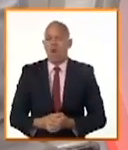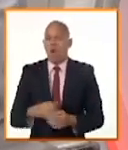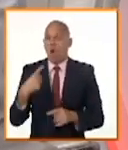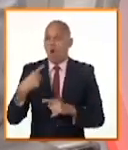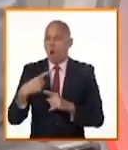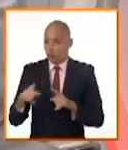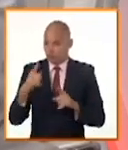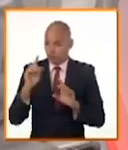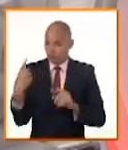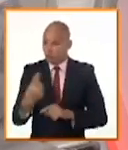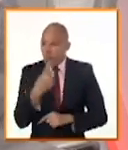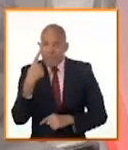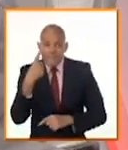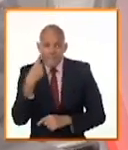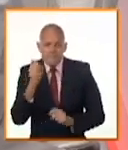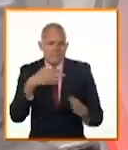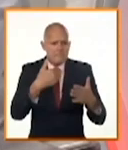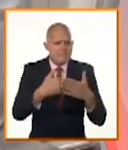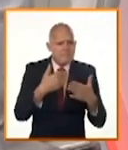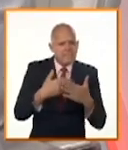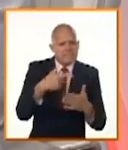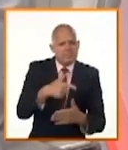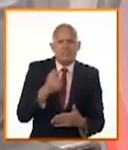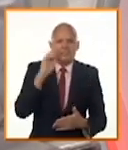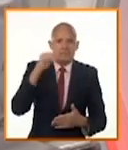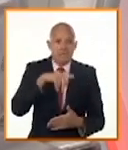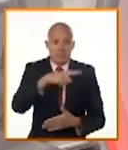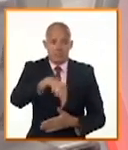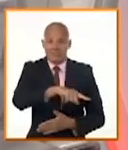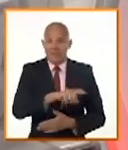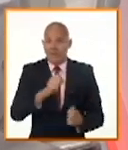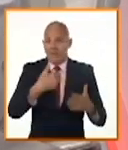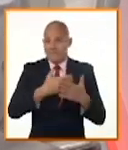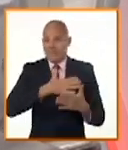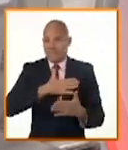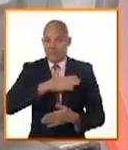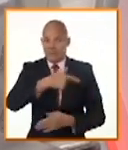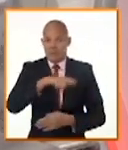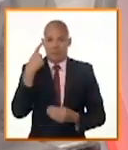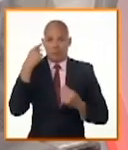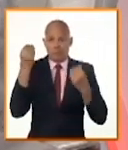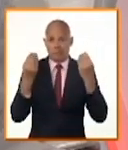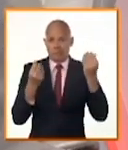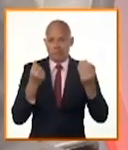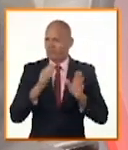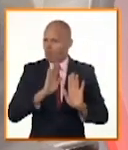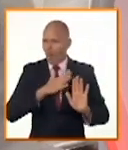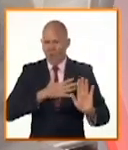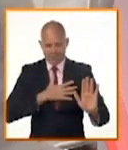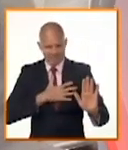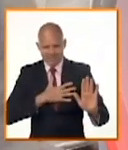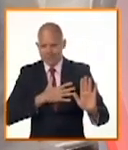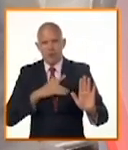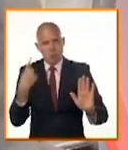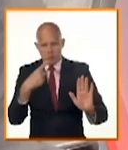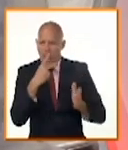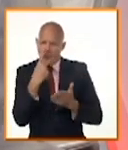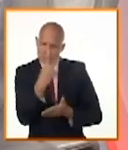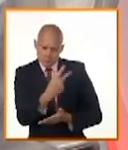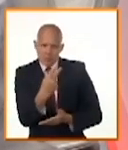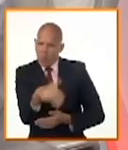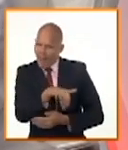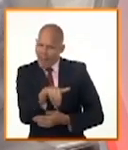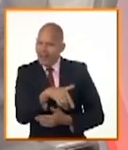todos nuestros clientes parte personas naturales y cualquier forma de propiedad de los actores económicos